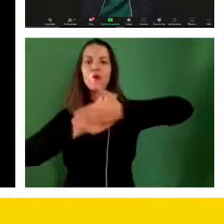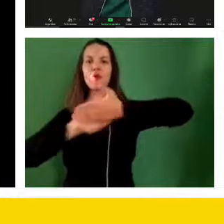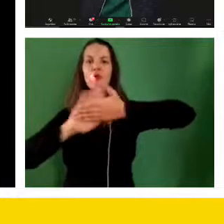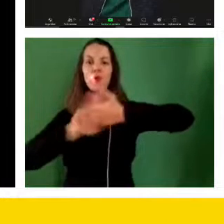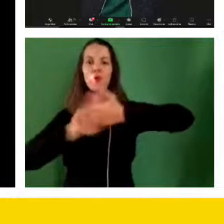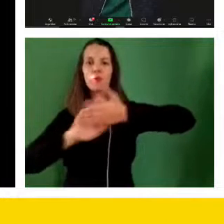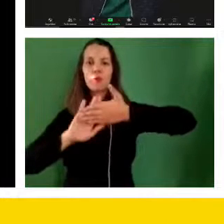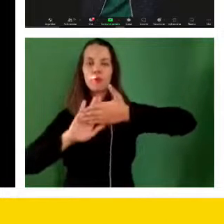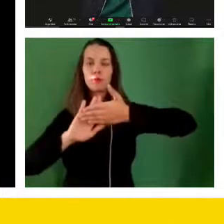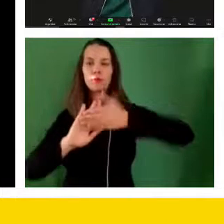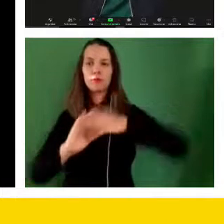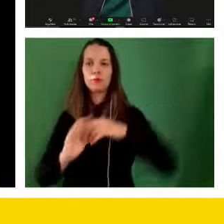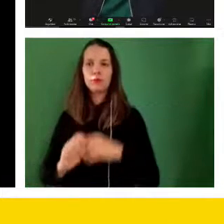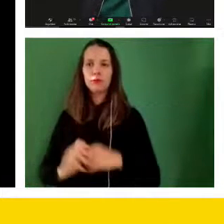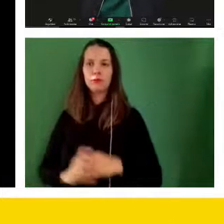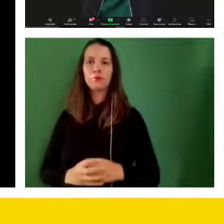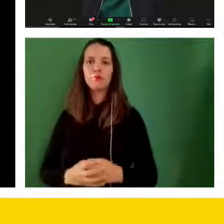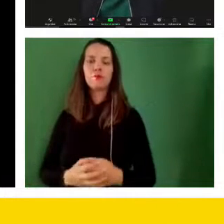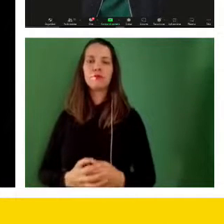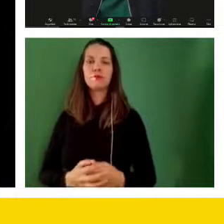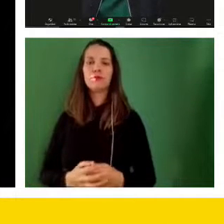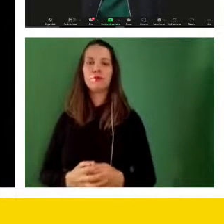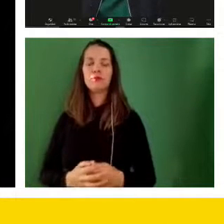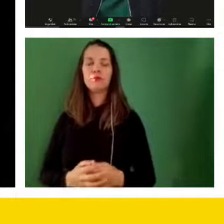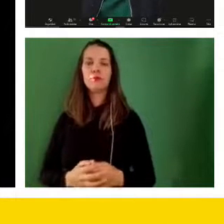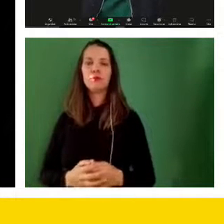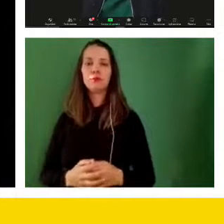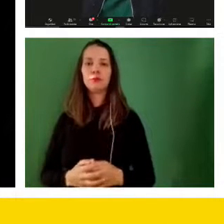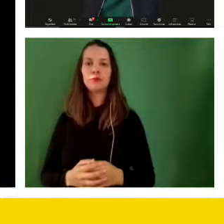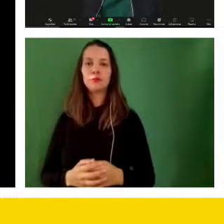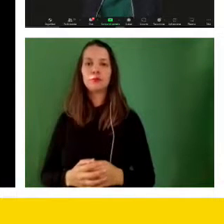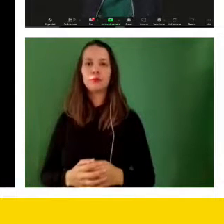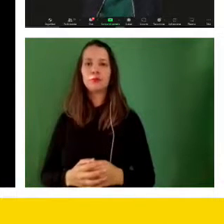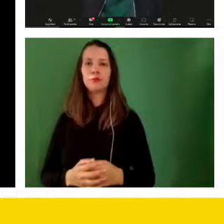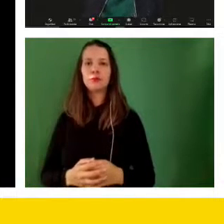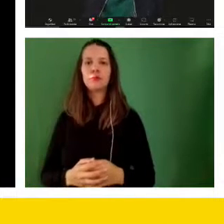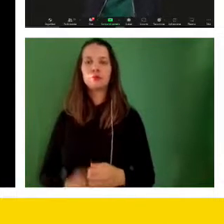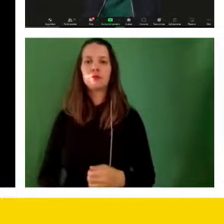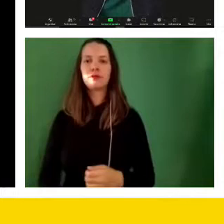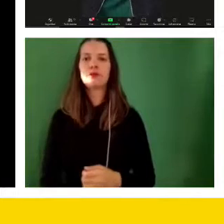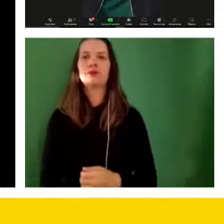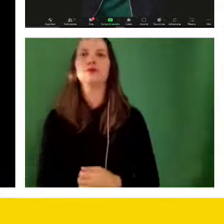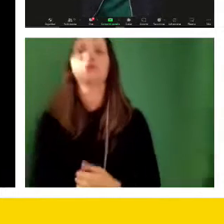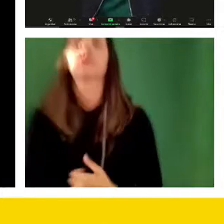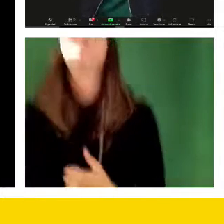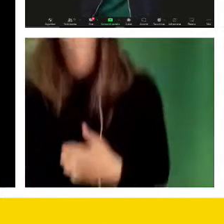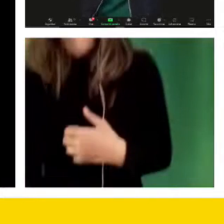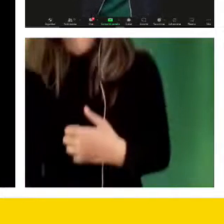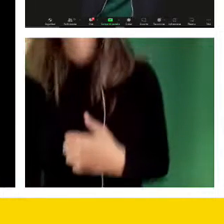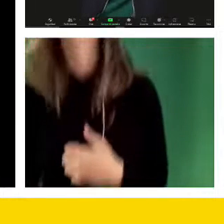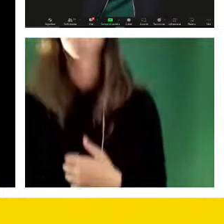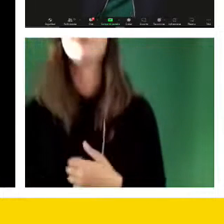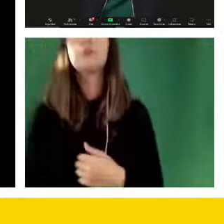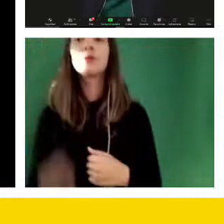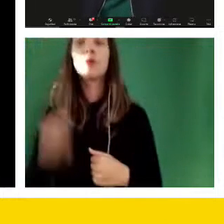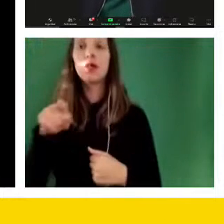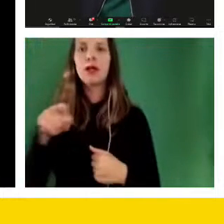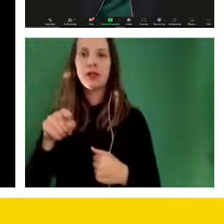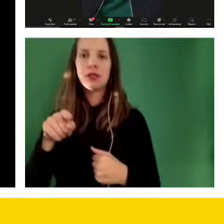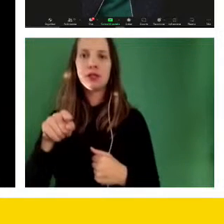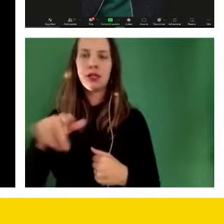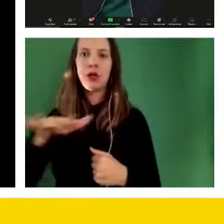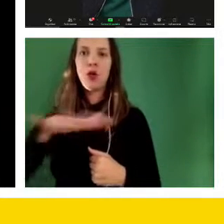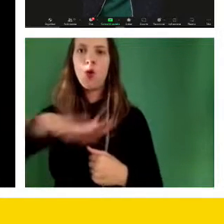Y si bien la propiedad sobre la cual se ha construido esa rampa es del dueño